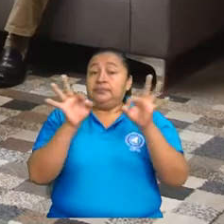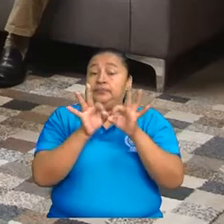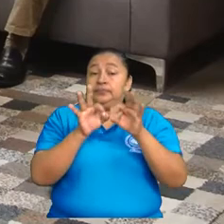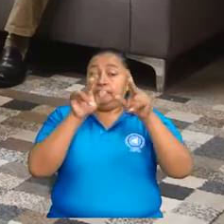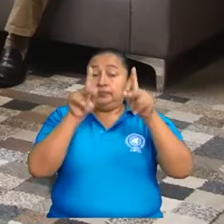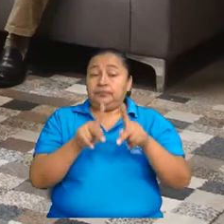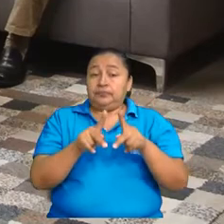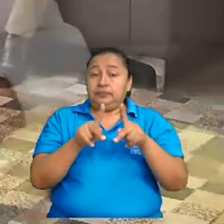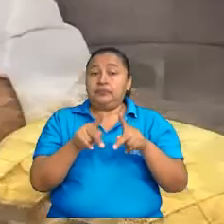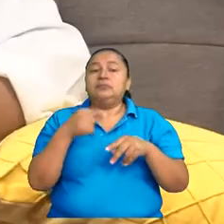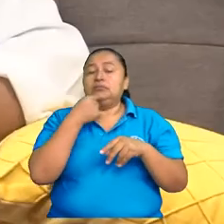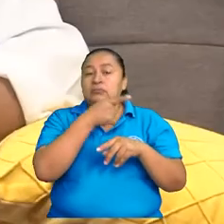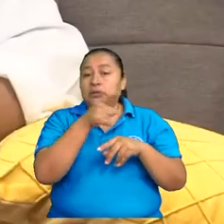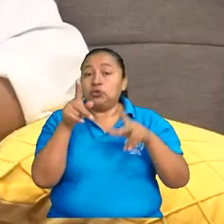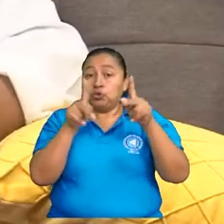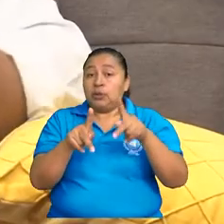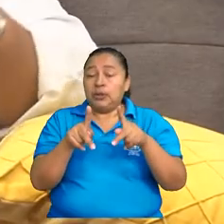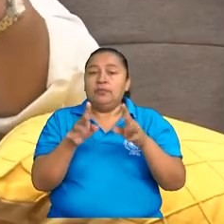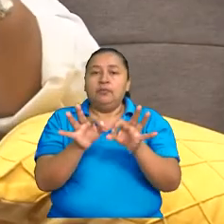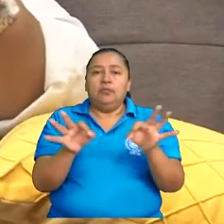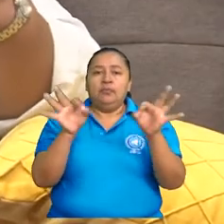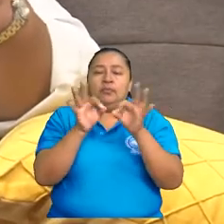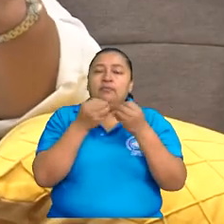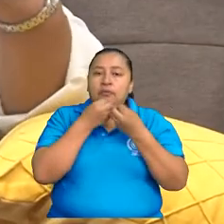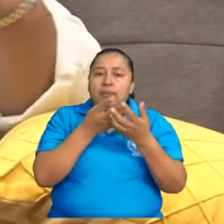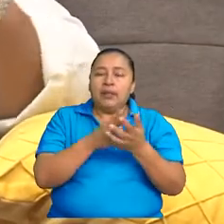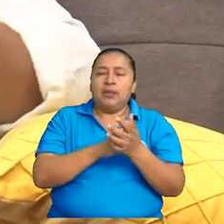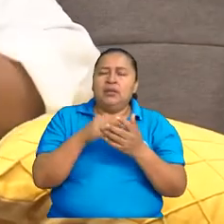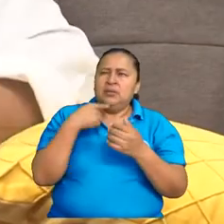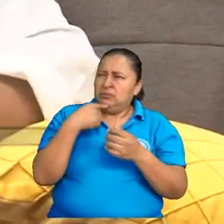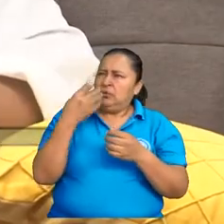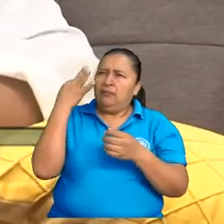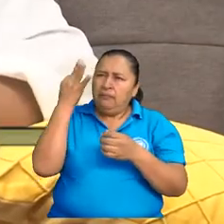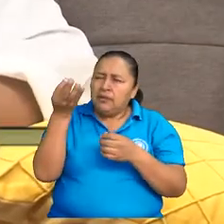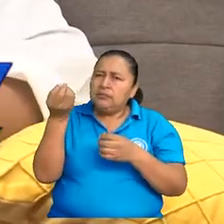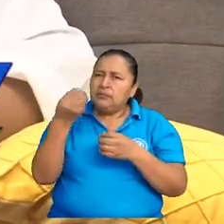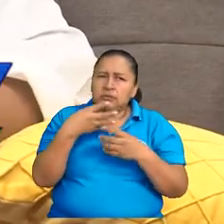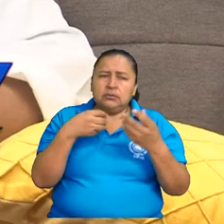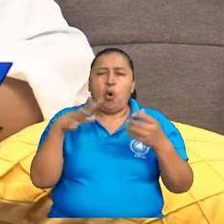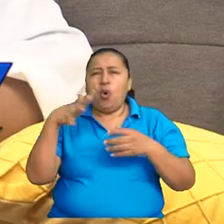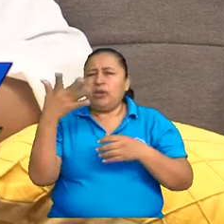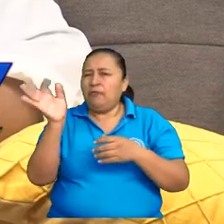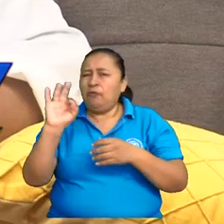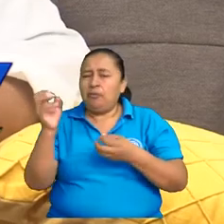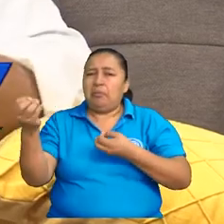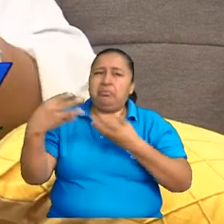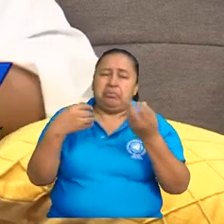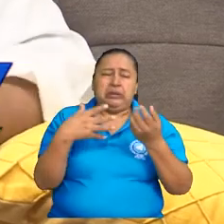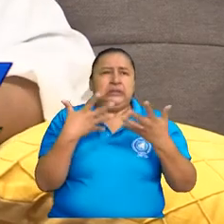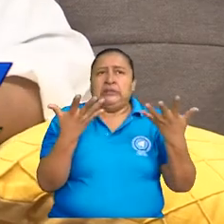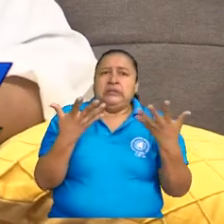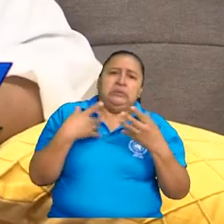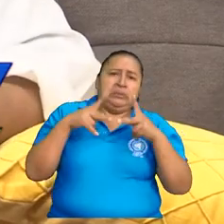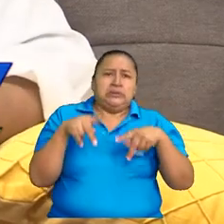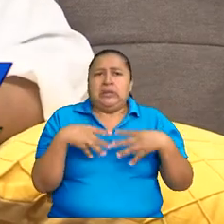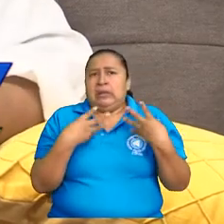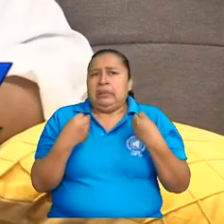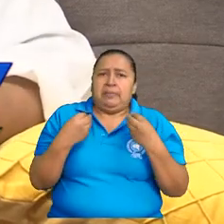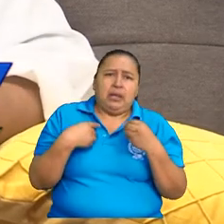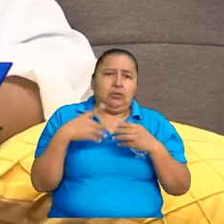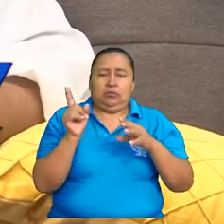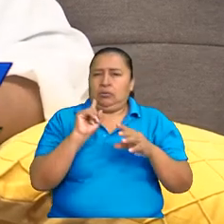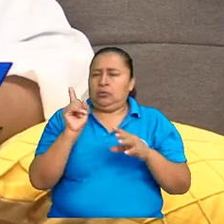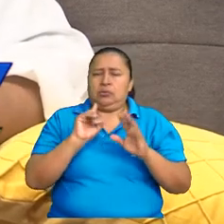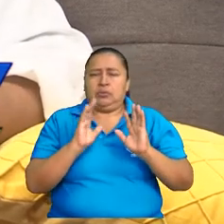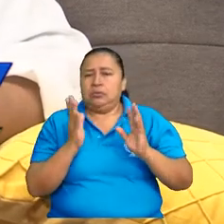informada, realmente no tenga falsas informaciones que pueden llegar por otra vía y creen esos ambientes de temor o de duda de lo que se